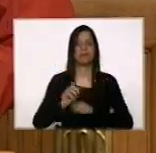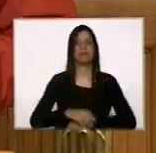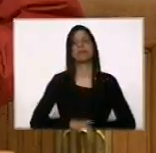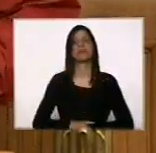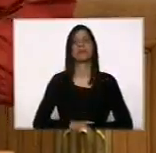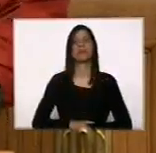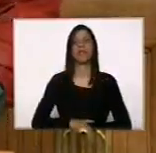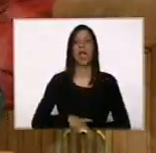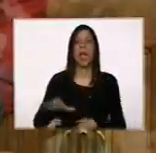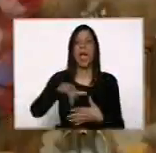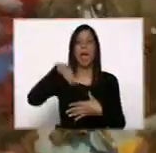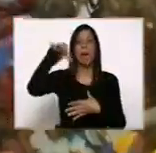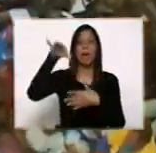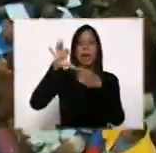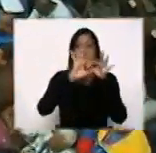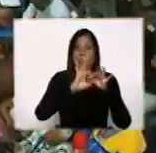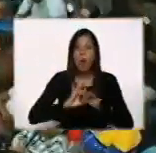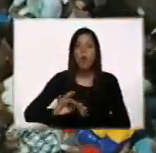el espíritu unitario